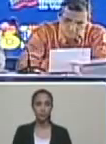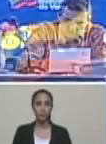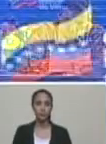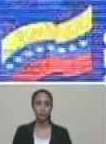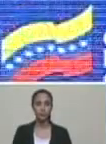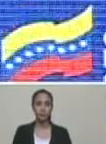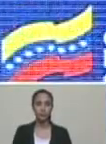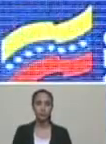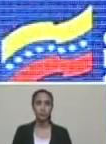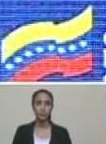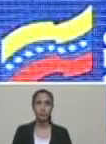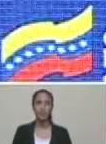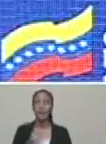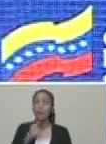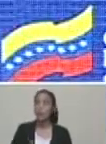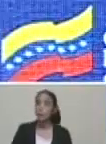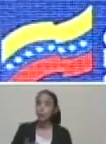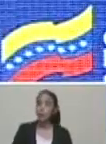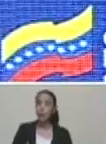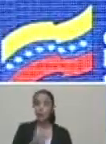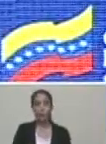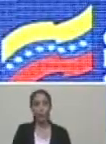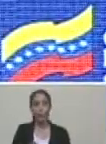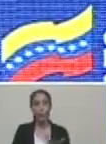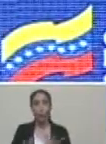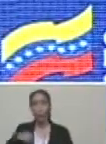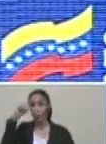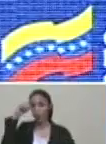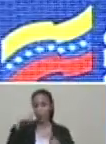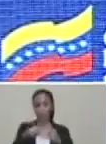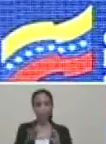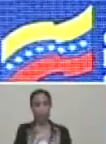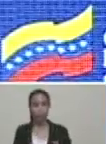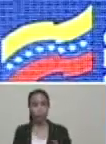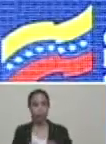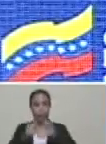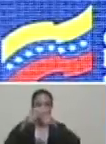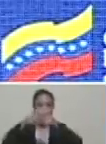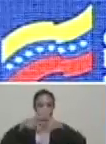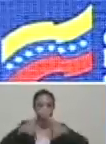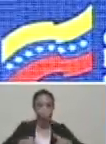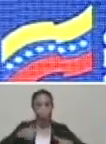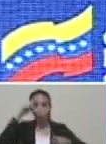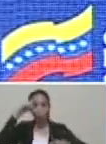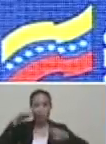misiones. Nosotros tenemos que plantearnos siempre nuevas metas,